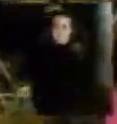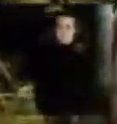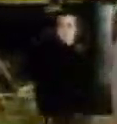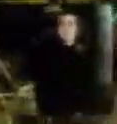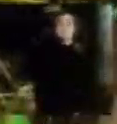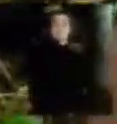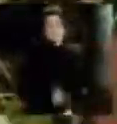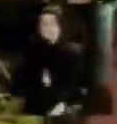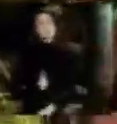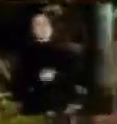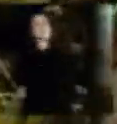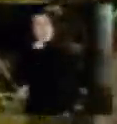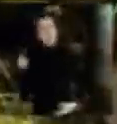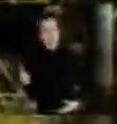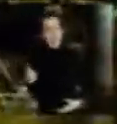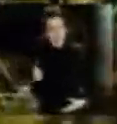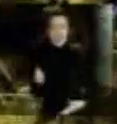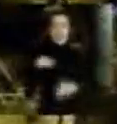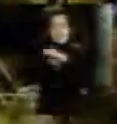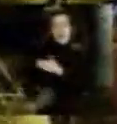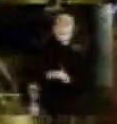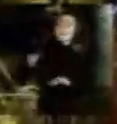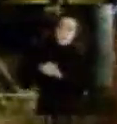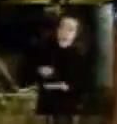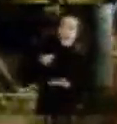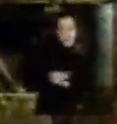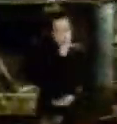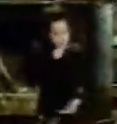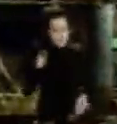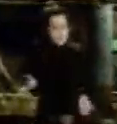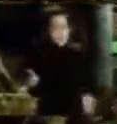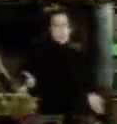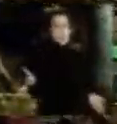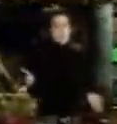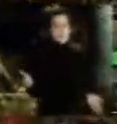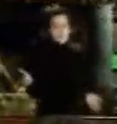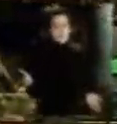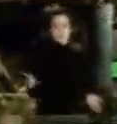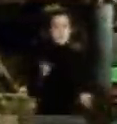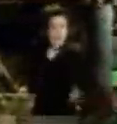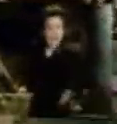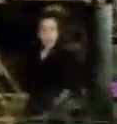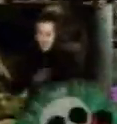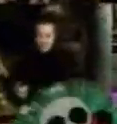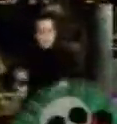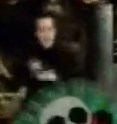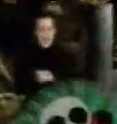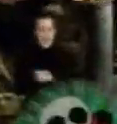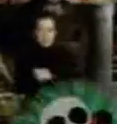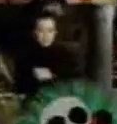Cómo duele tener que pagar, carajo, por el parking. Ahora mismo me sale más caro que coger un